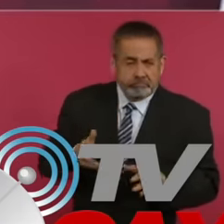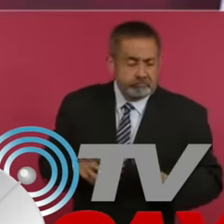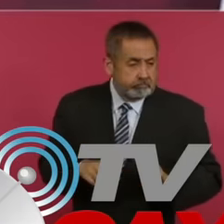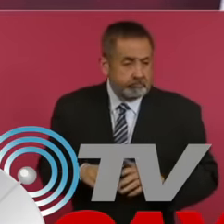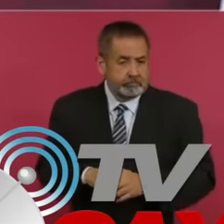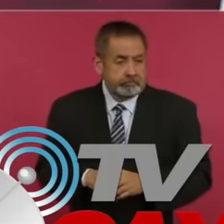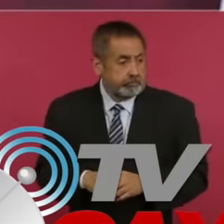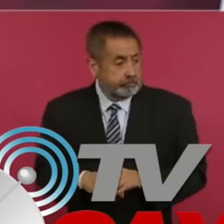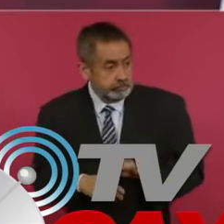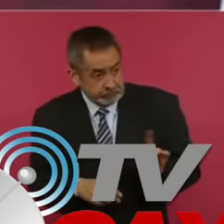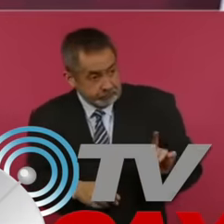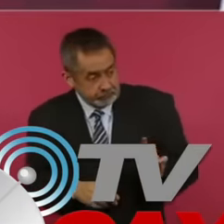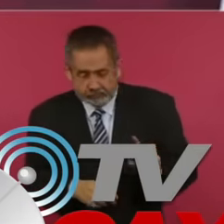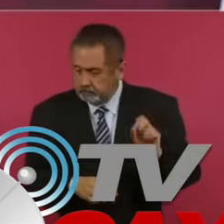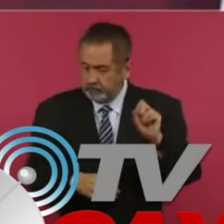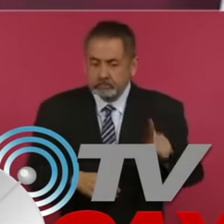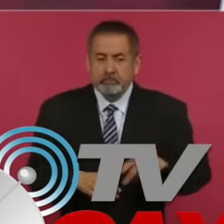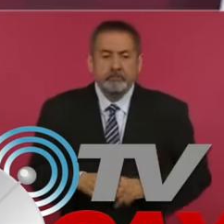pues entonces